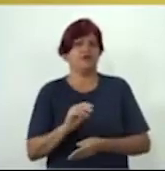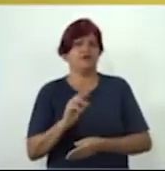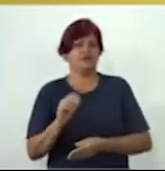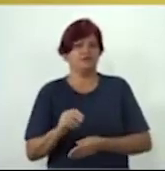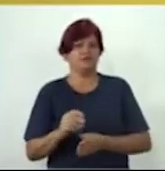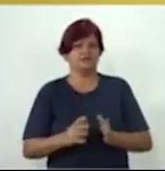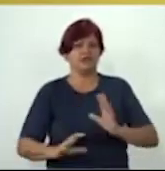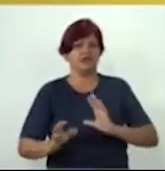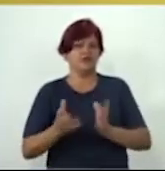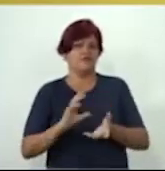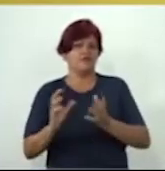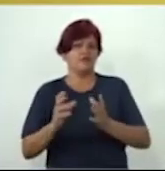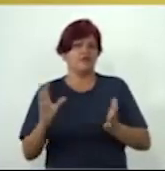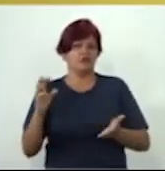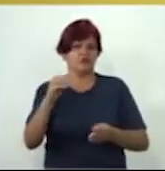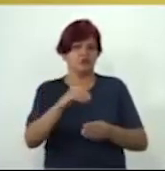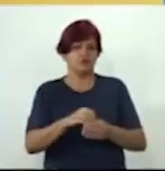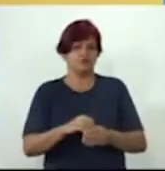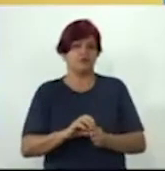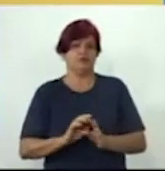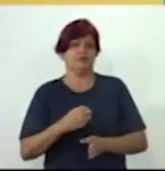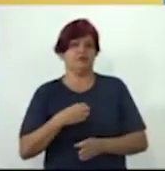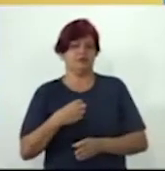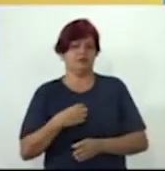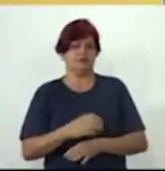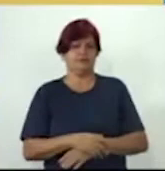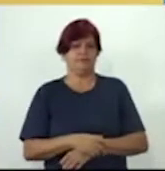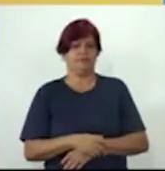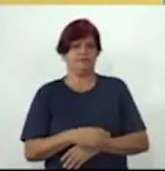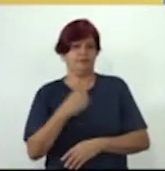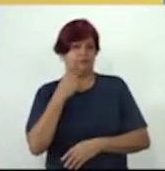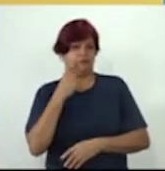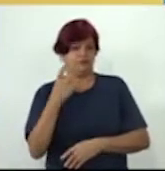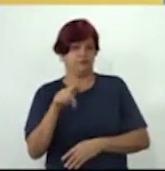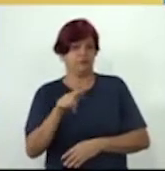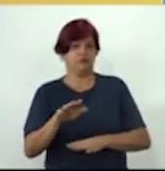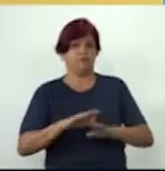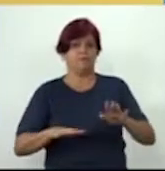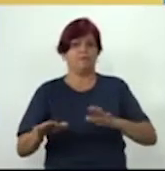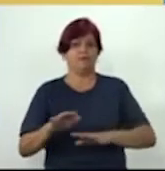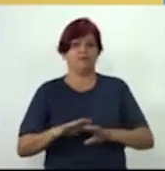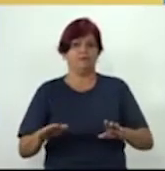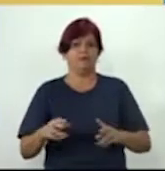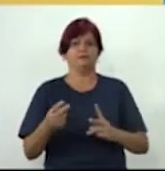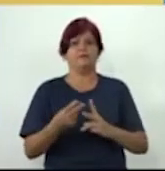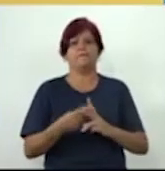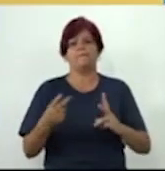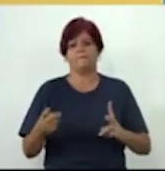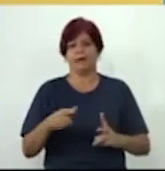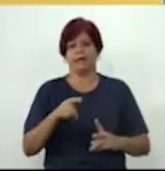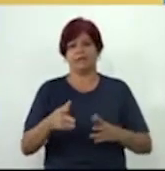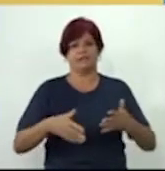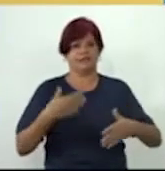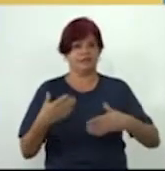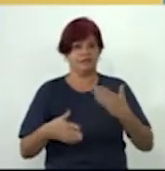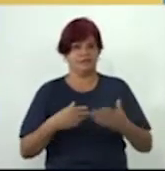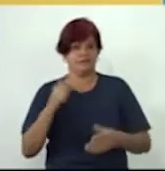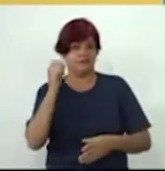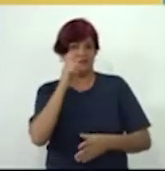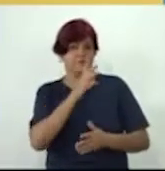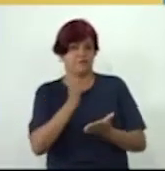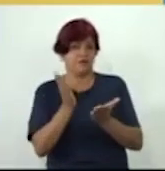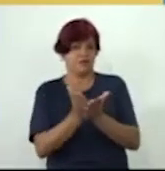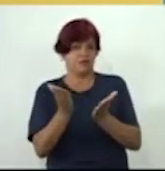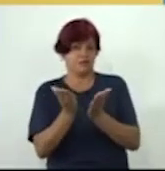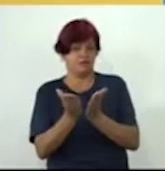formación integral que han alcanzado. Con vista a su preparación para el ejercicio de culminación de estudio, en